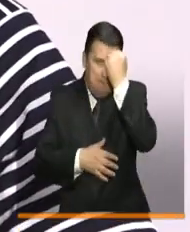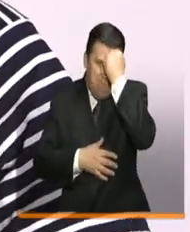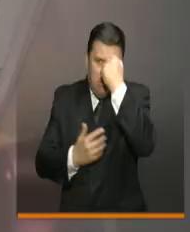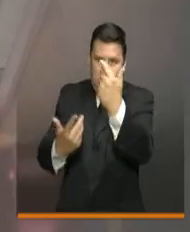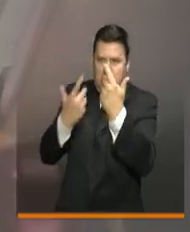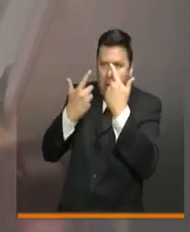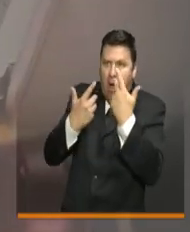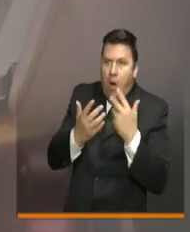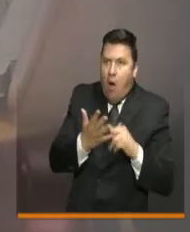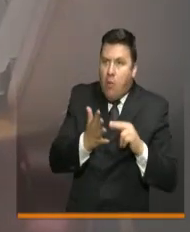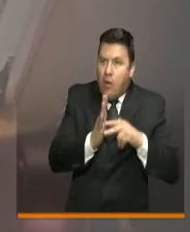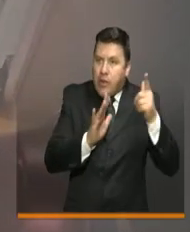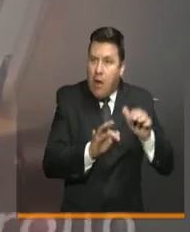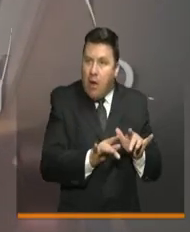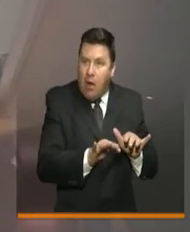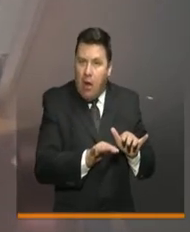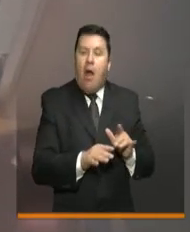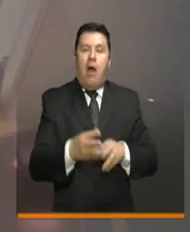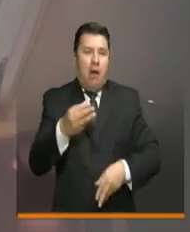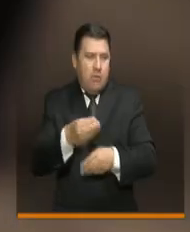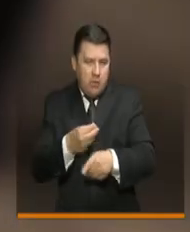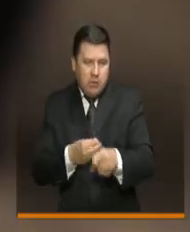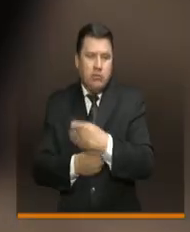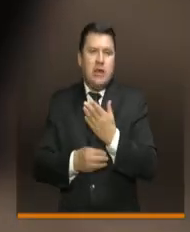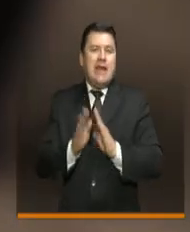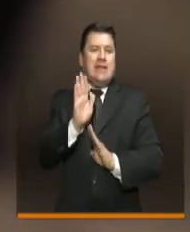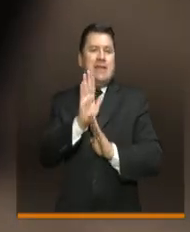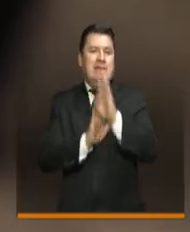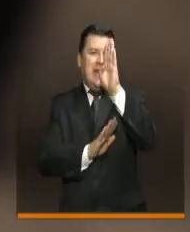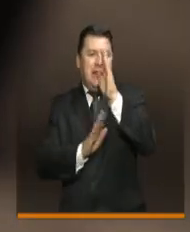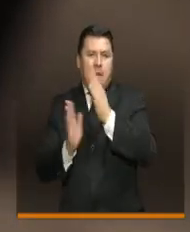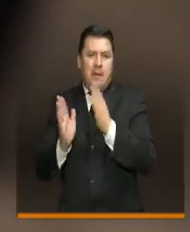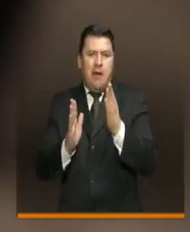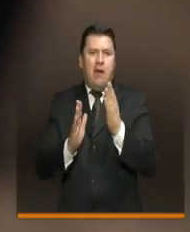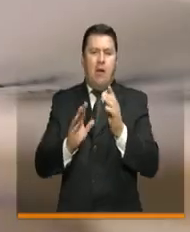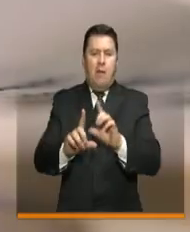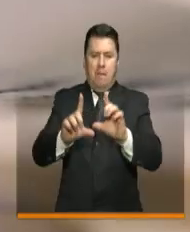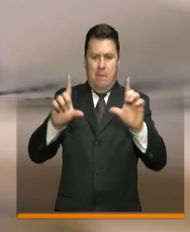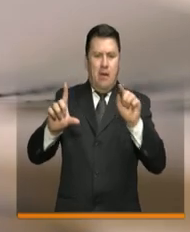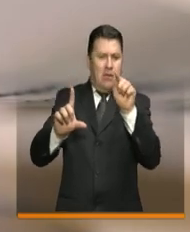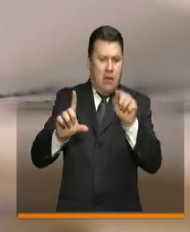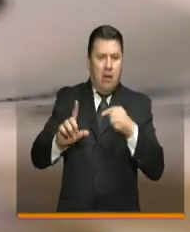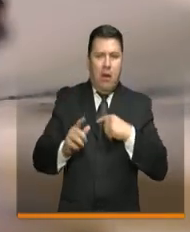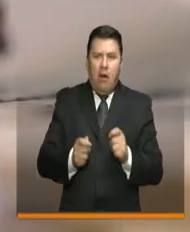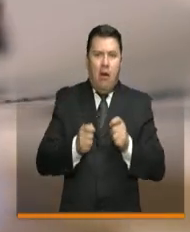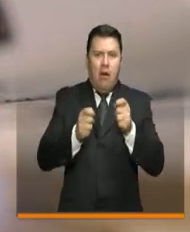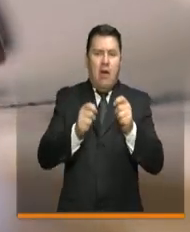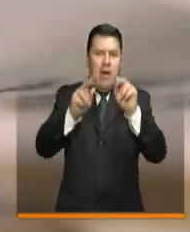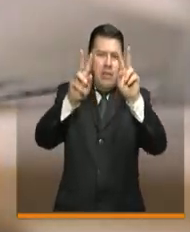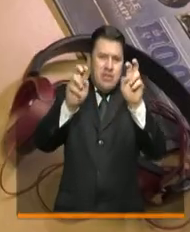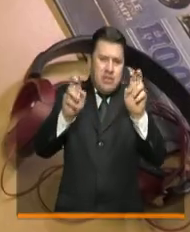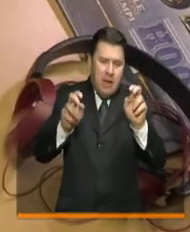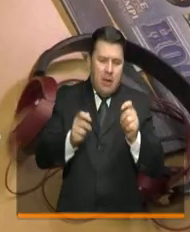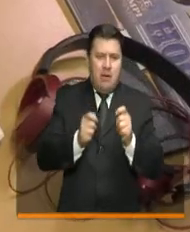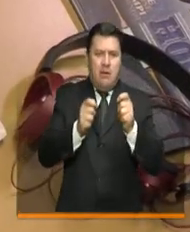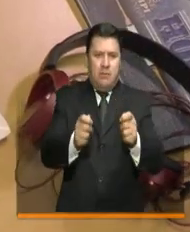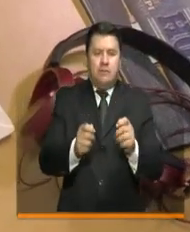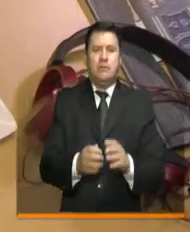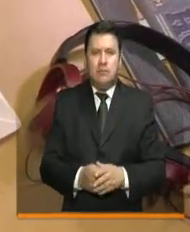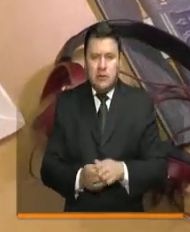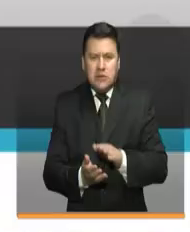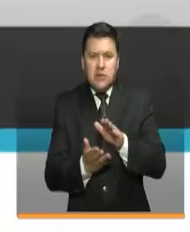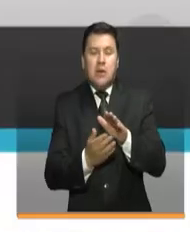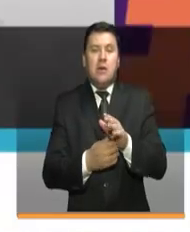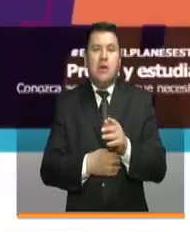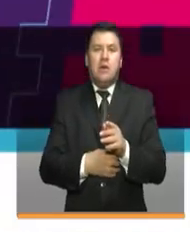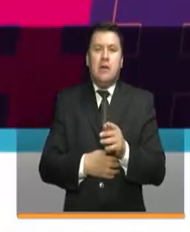en el uso de tecnologías, implementación y desarrollo de plataformas para entregar contenidos en modalidad